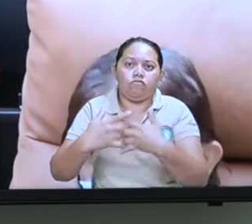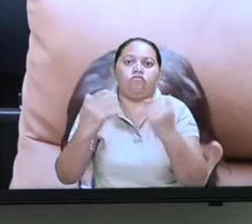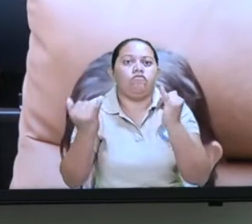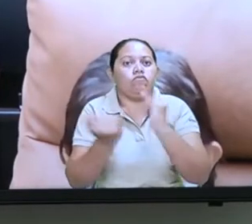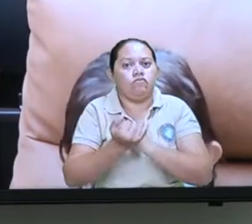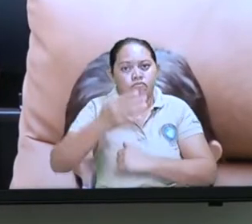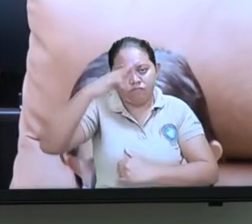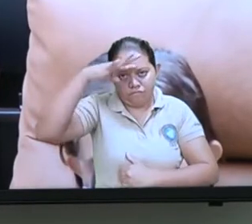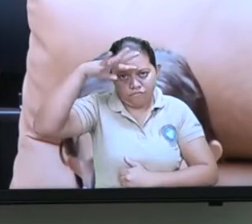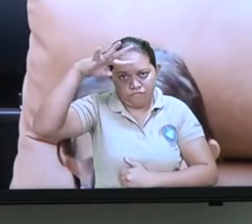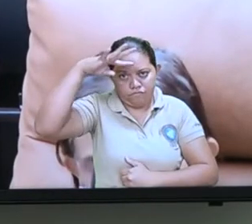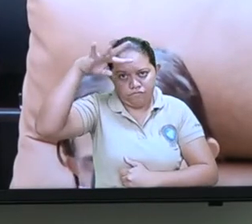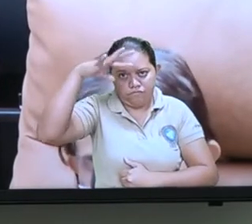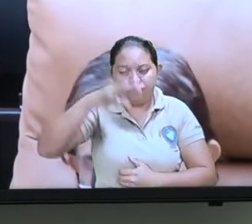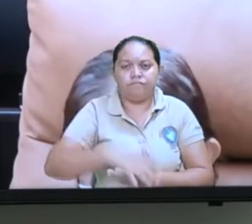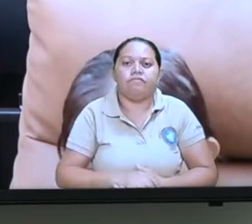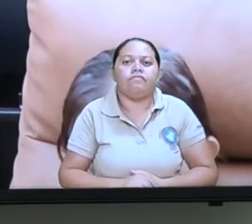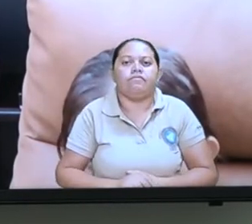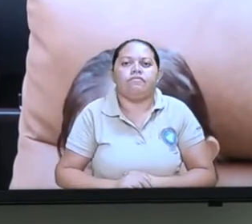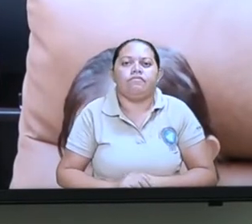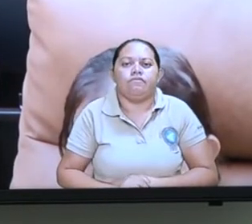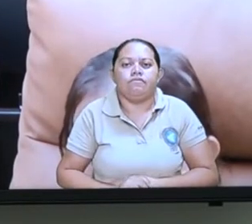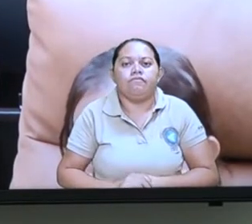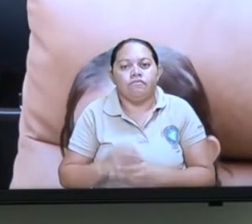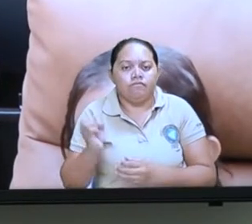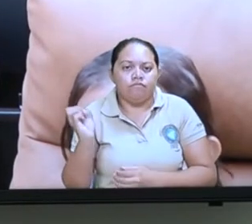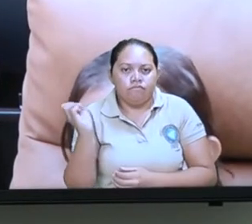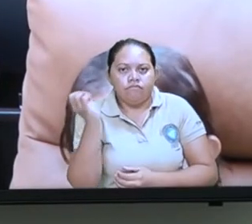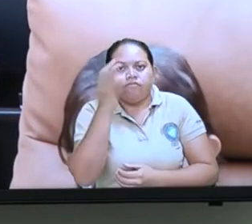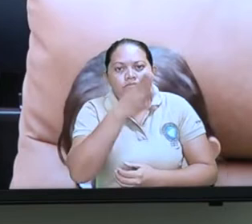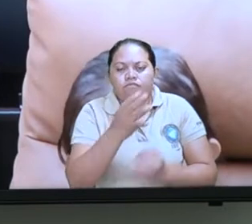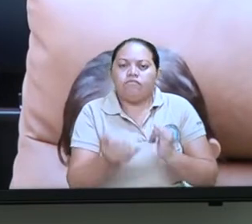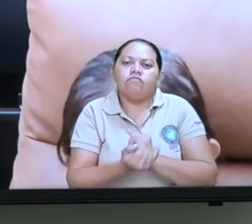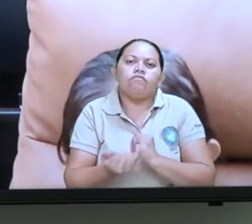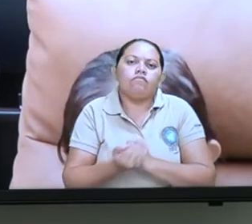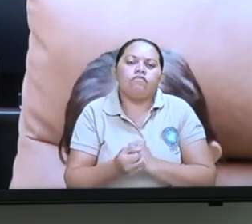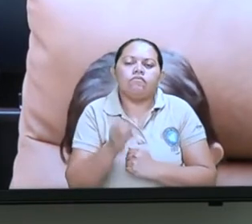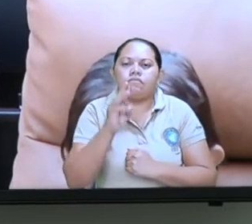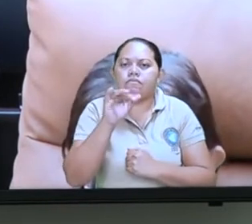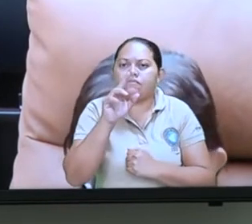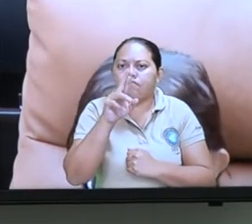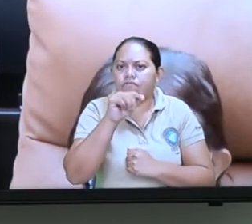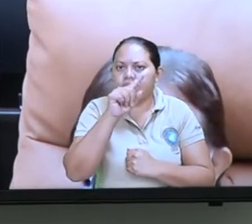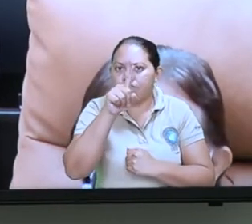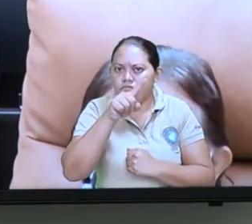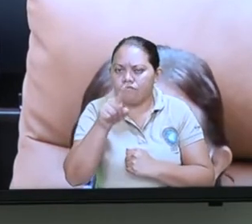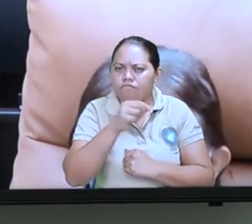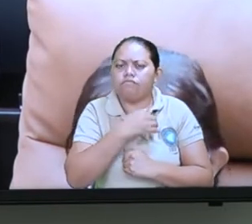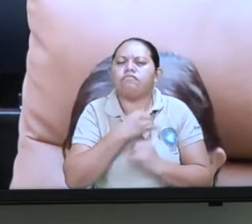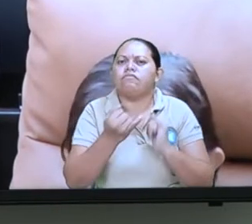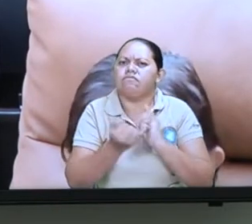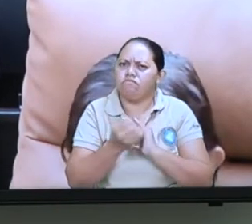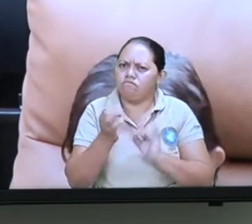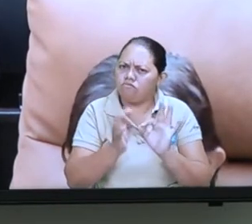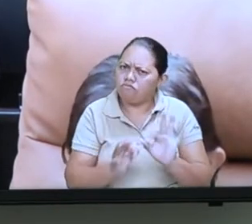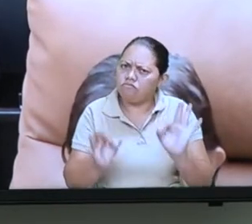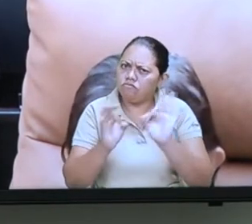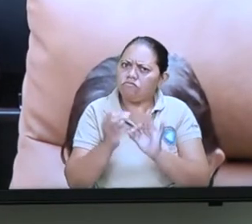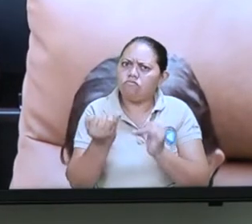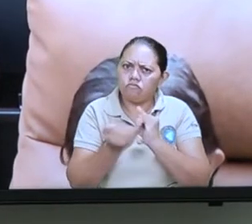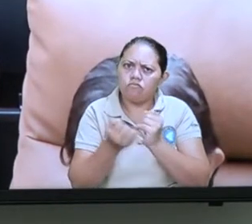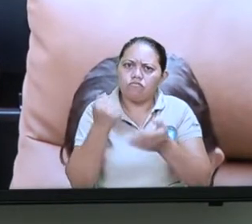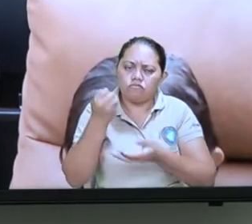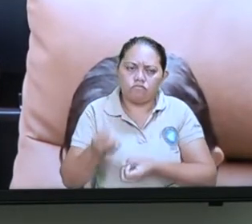México. En el caso del maíz, también se tiene un inventario suficiente debido a que existe una